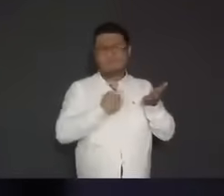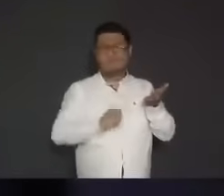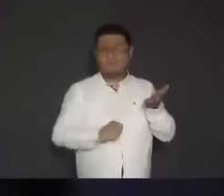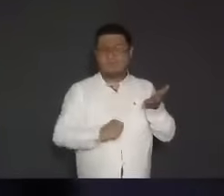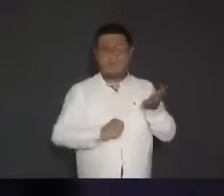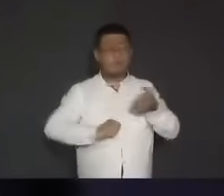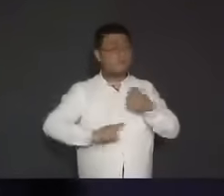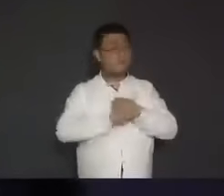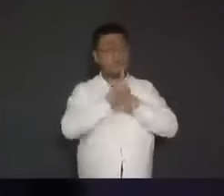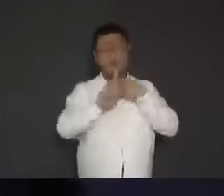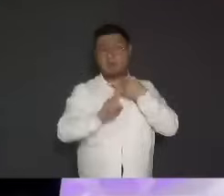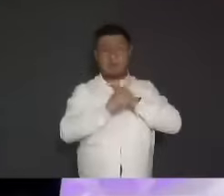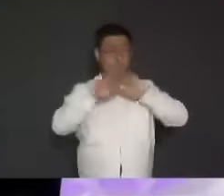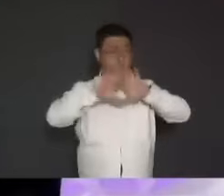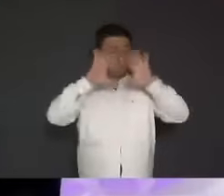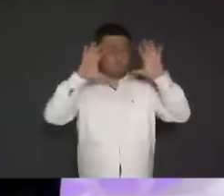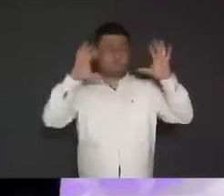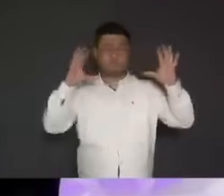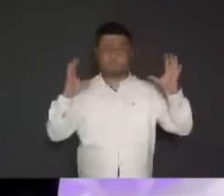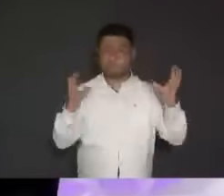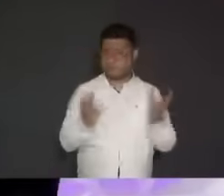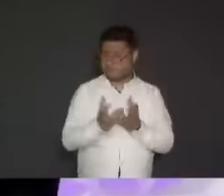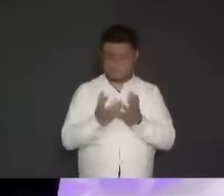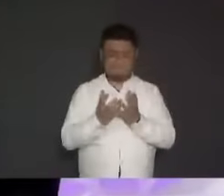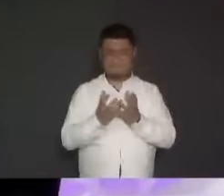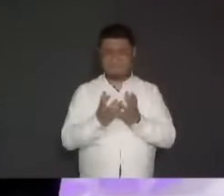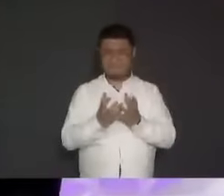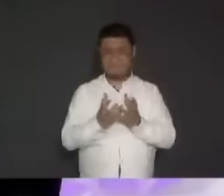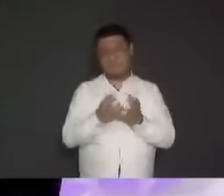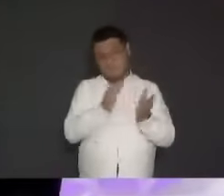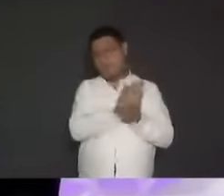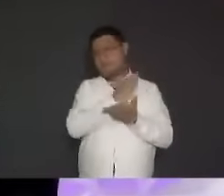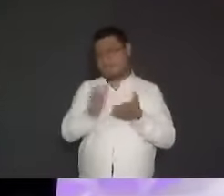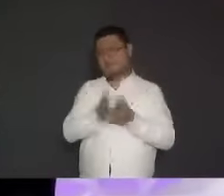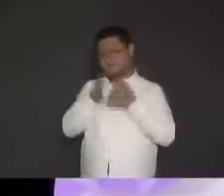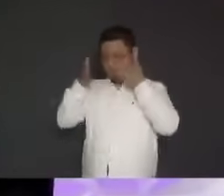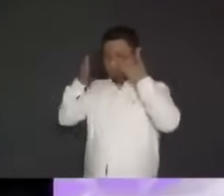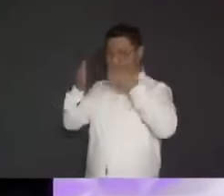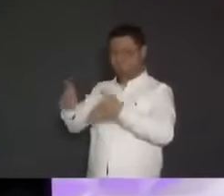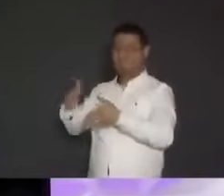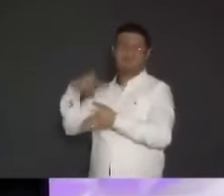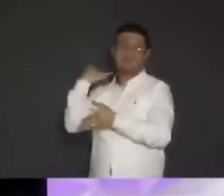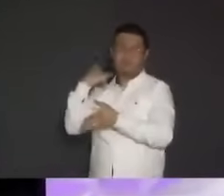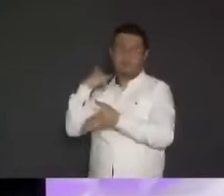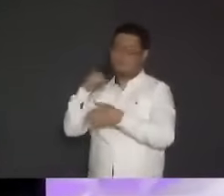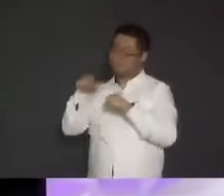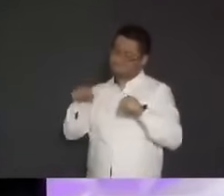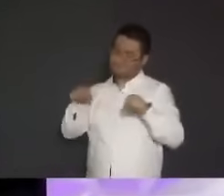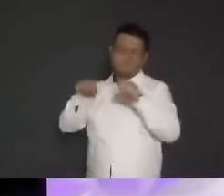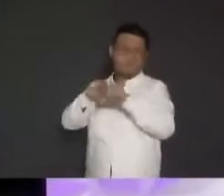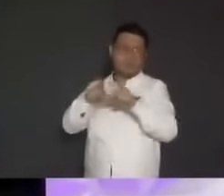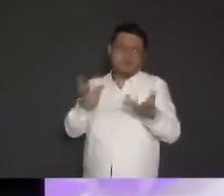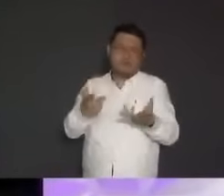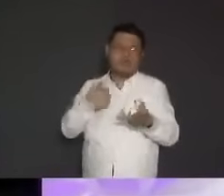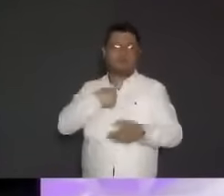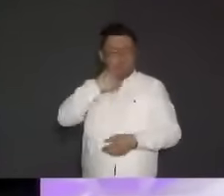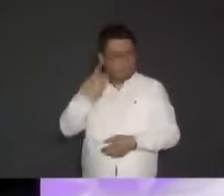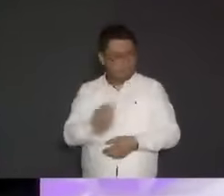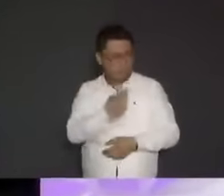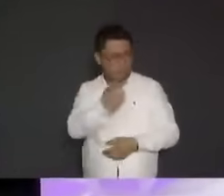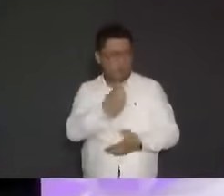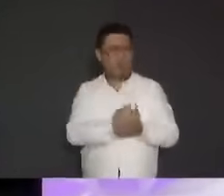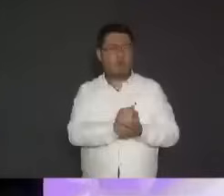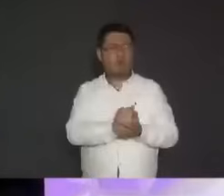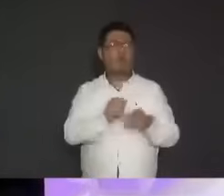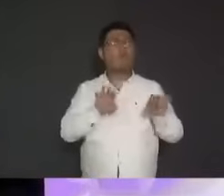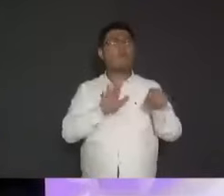es un problema que tiene el país y desde luego Yucatán no tiene por qué estar apartado de esto, desgraciadamente. Por eso la pregunta que les hago, ¿qué